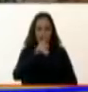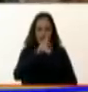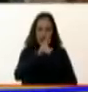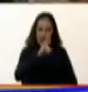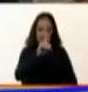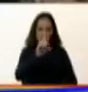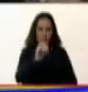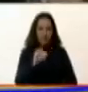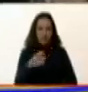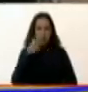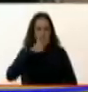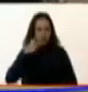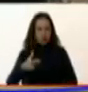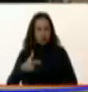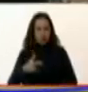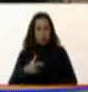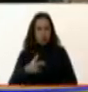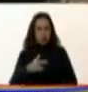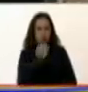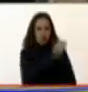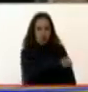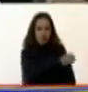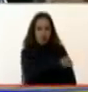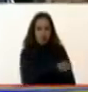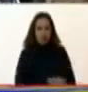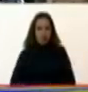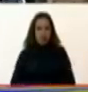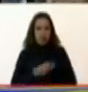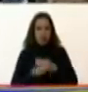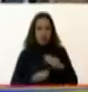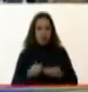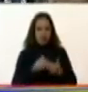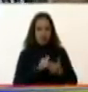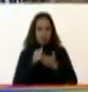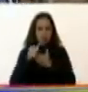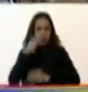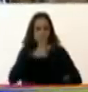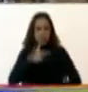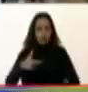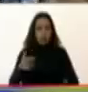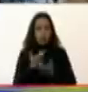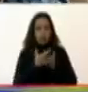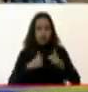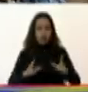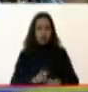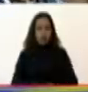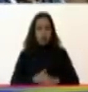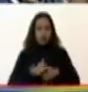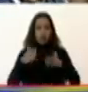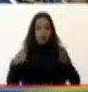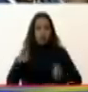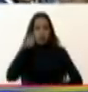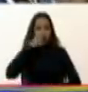un derechista, y ella se dirigió a los liberales, que es una gran